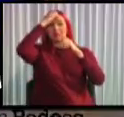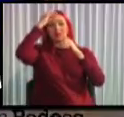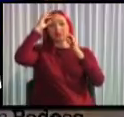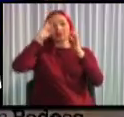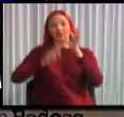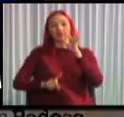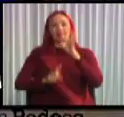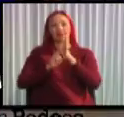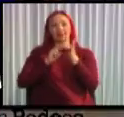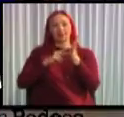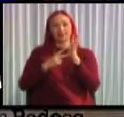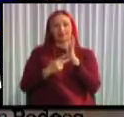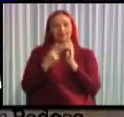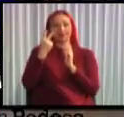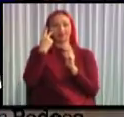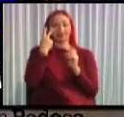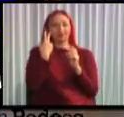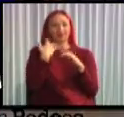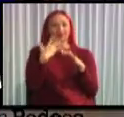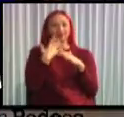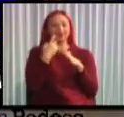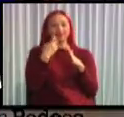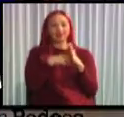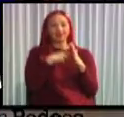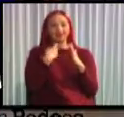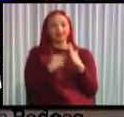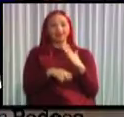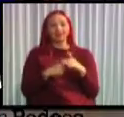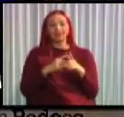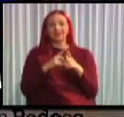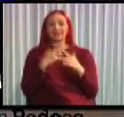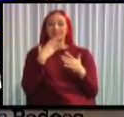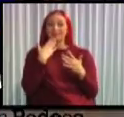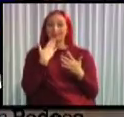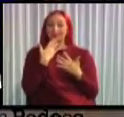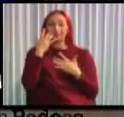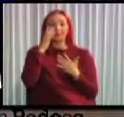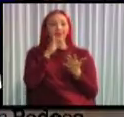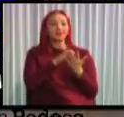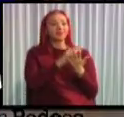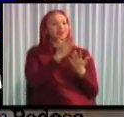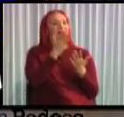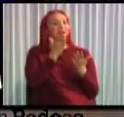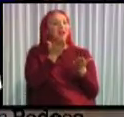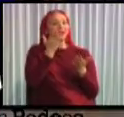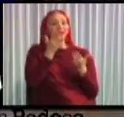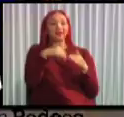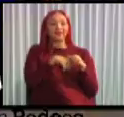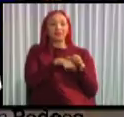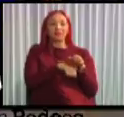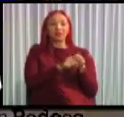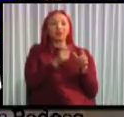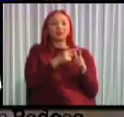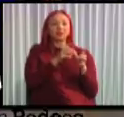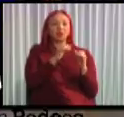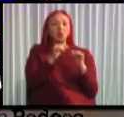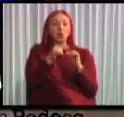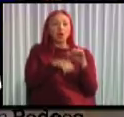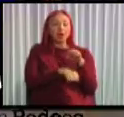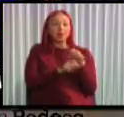aquí. Eran muy rudos, pero entonces por eso casi no se jugaba fútbol, se jugaba así,